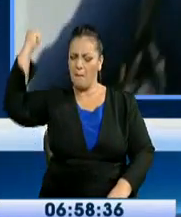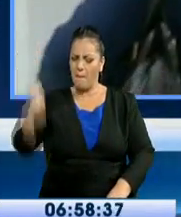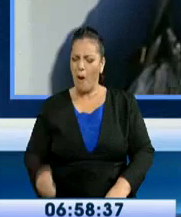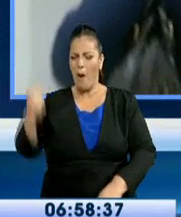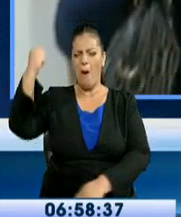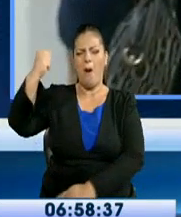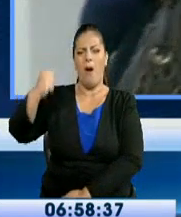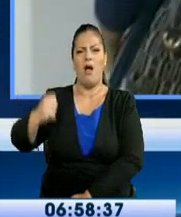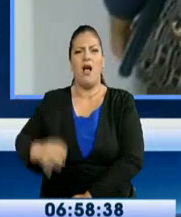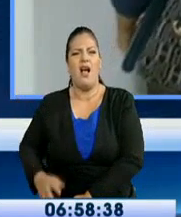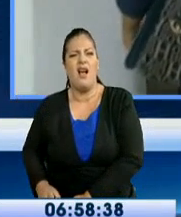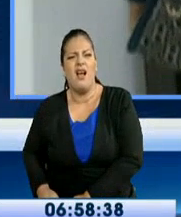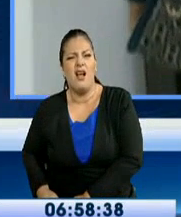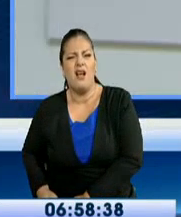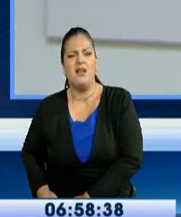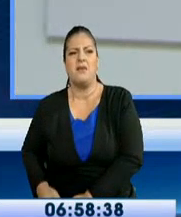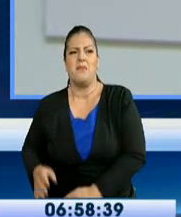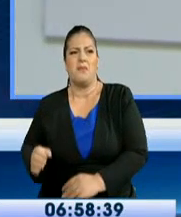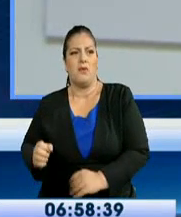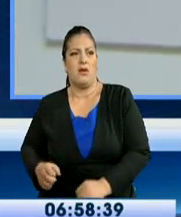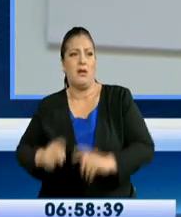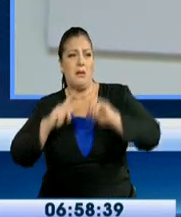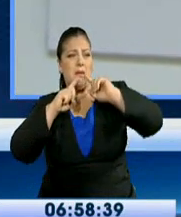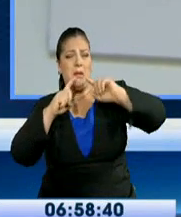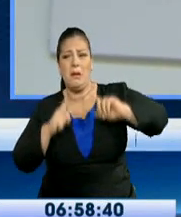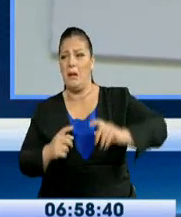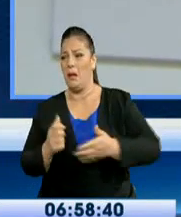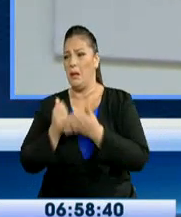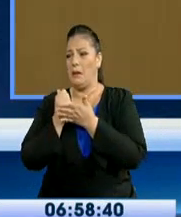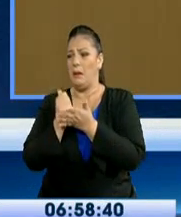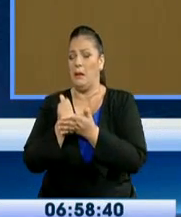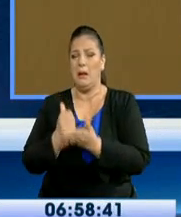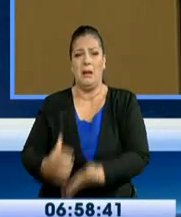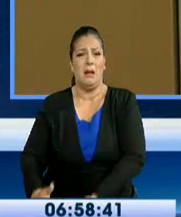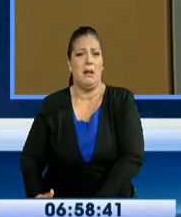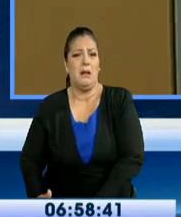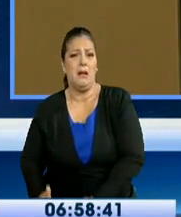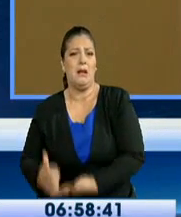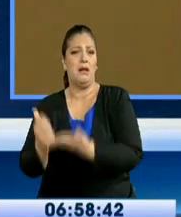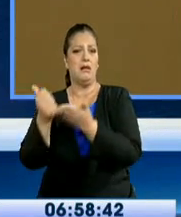actuar con mayor celeridad y darle la ayuda al joven. Terrible la situación. Terrible esta gente.